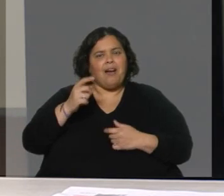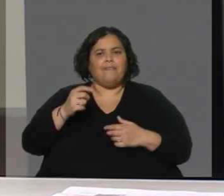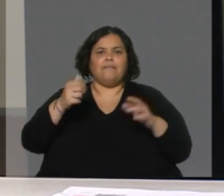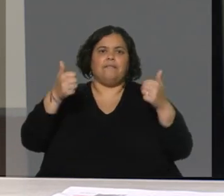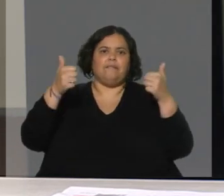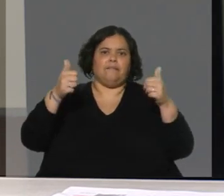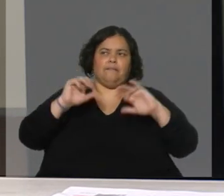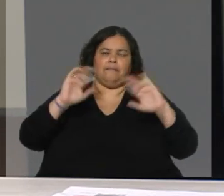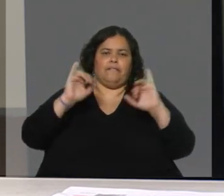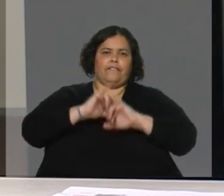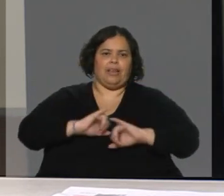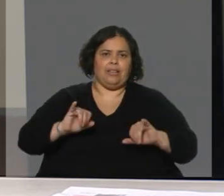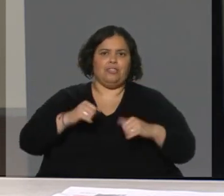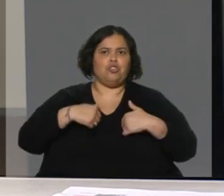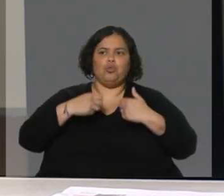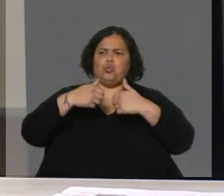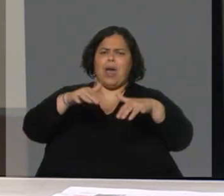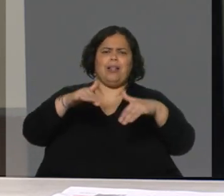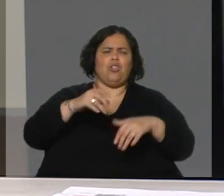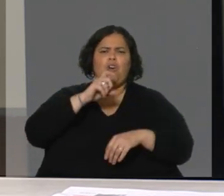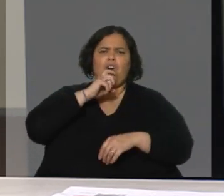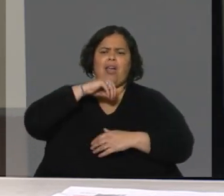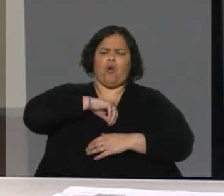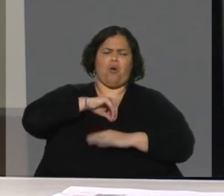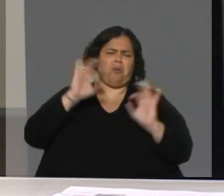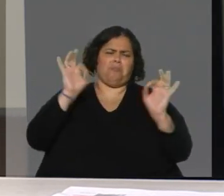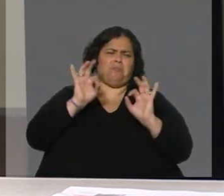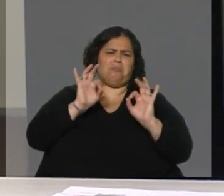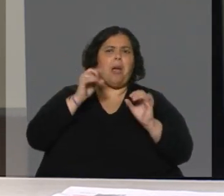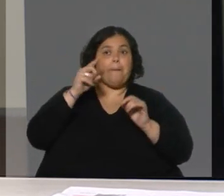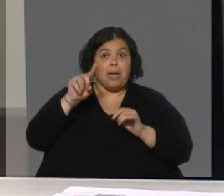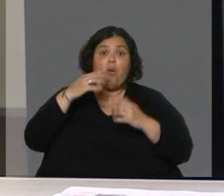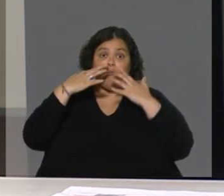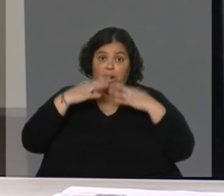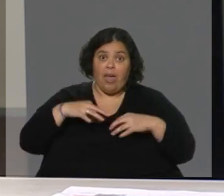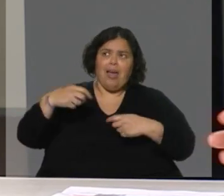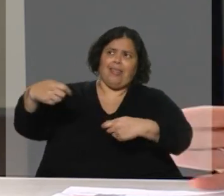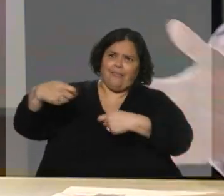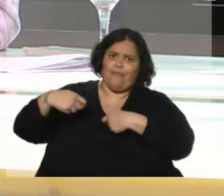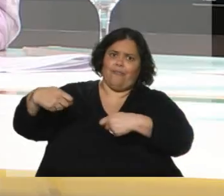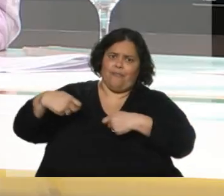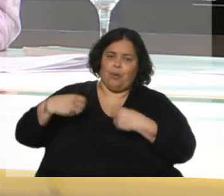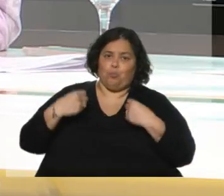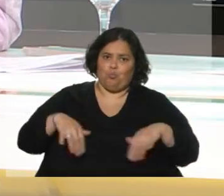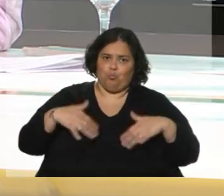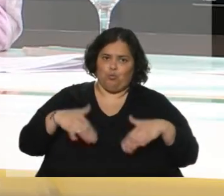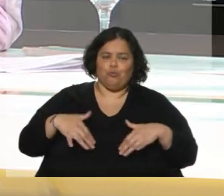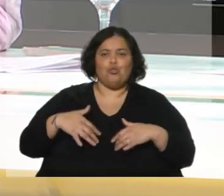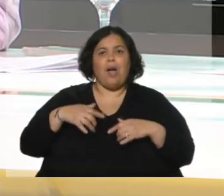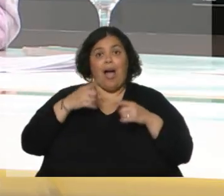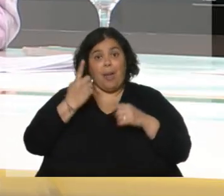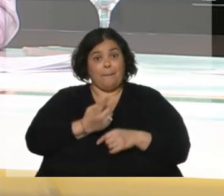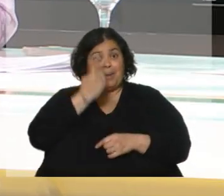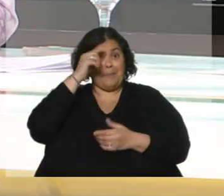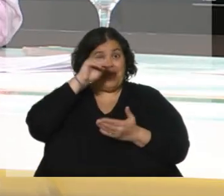suelto no no guardo broncas pero no guardo en ojos pero sí fui muy estilizada lo va a canalizar por primera